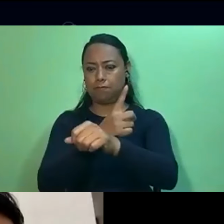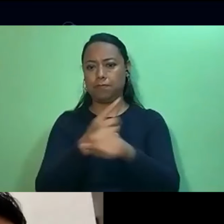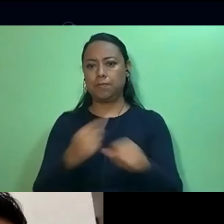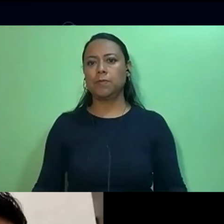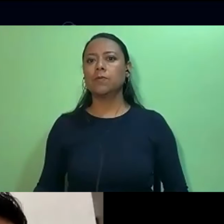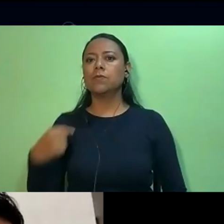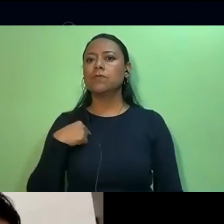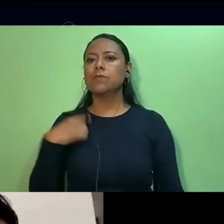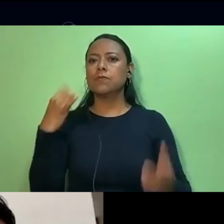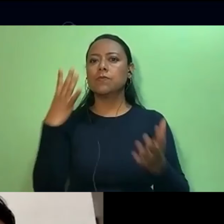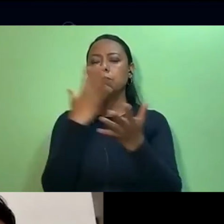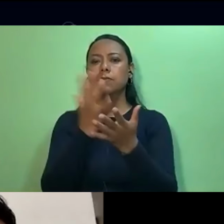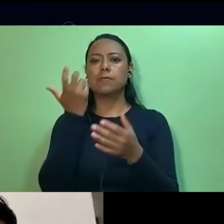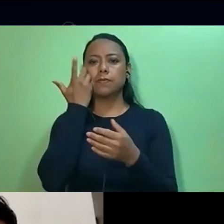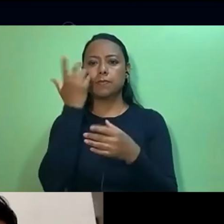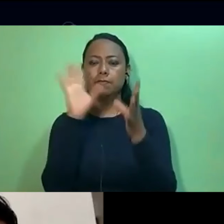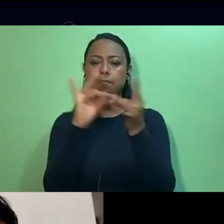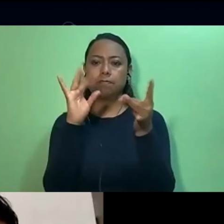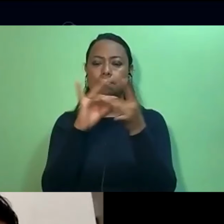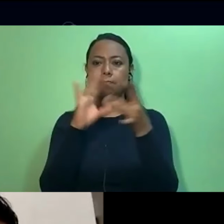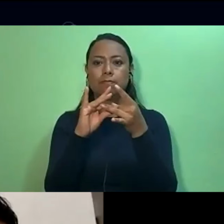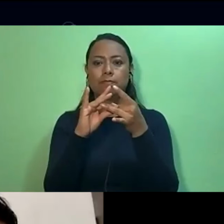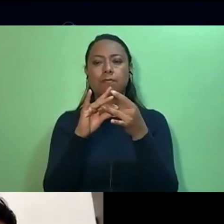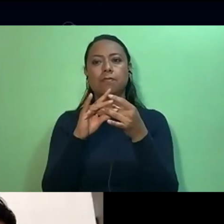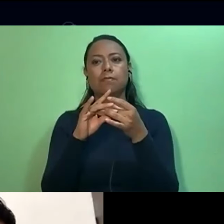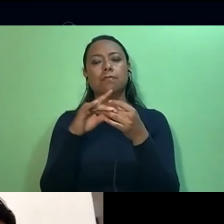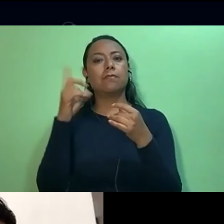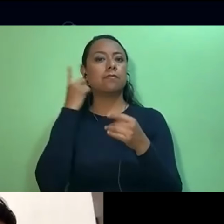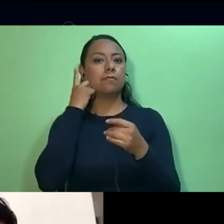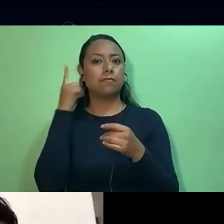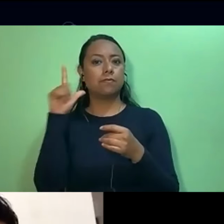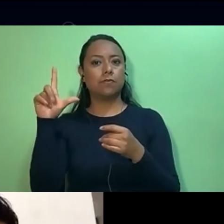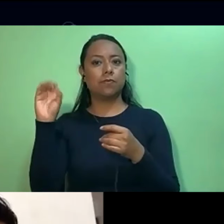Comentaría al diputado Lobo que